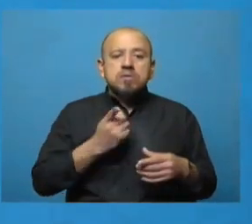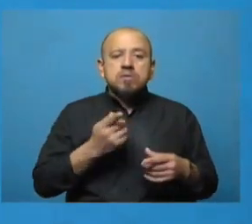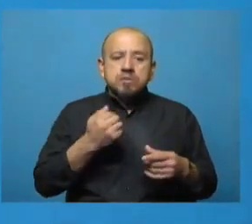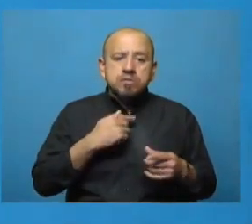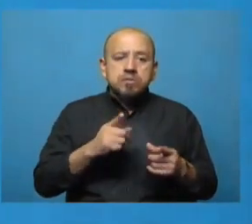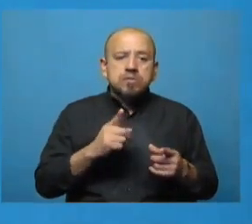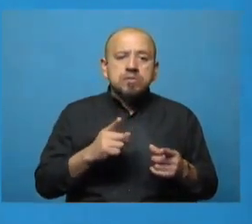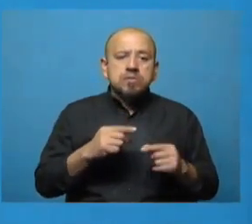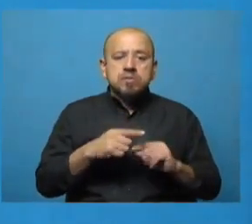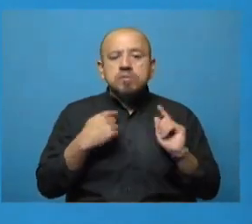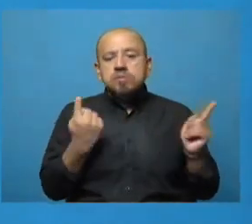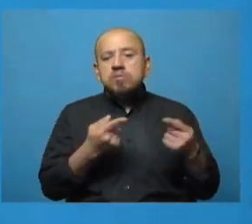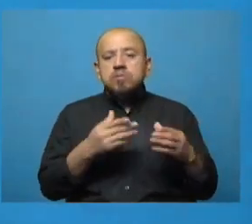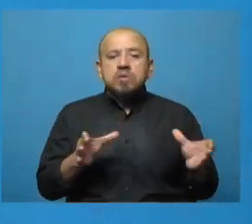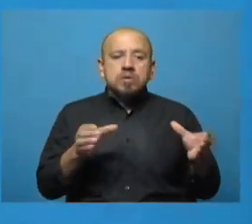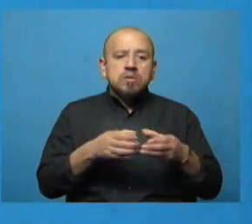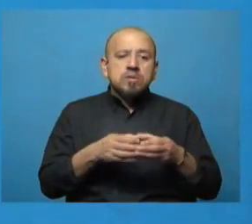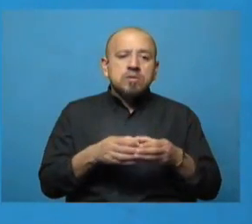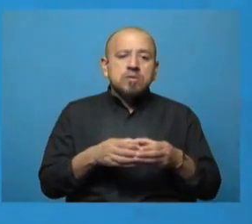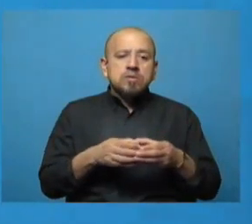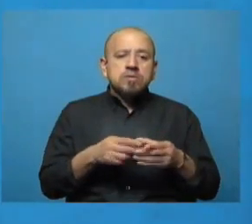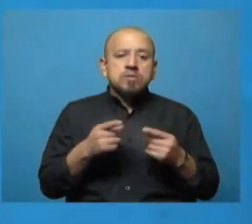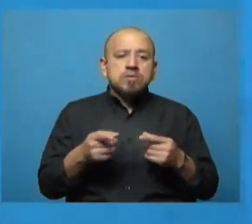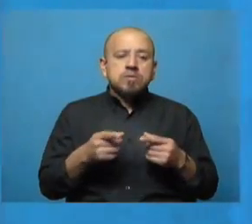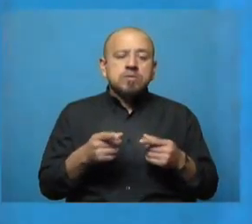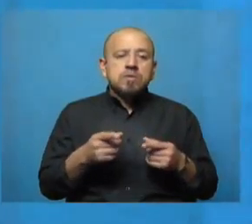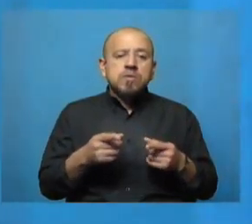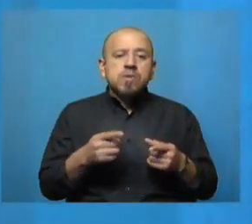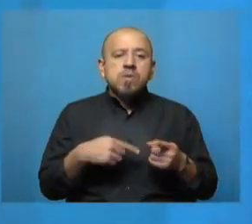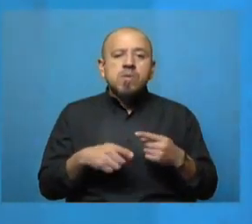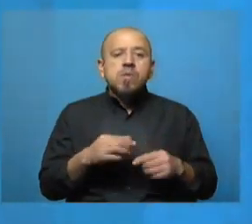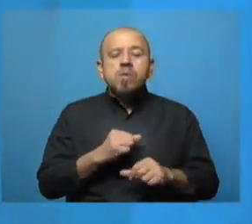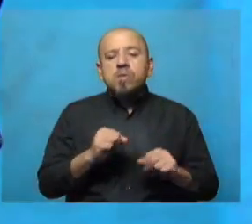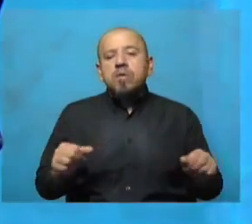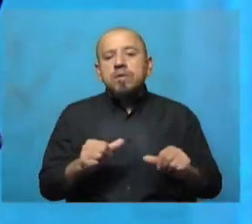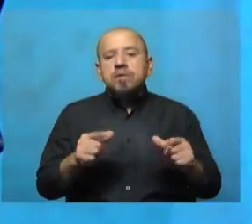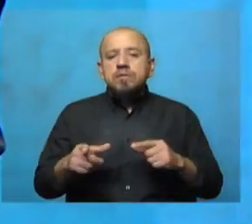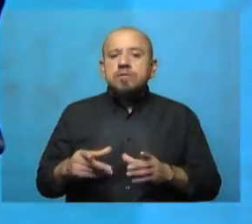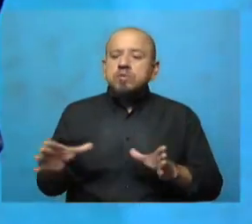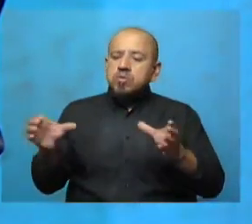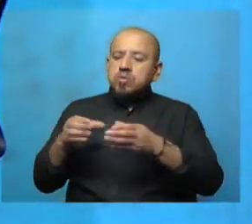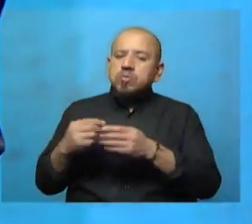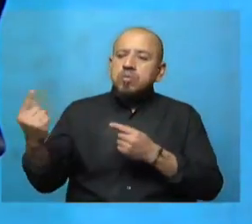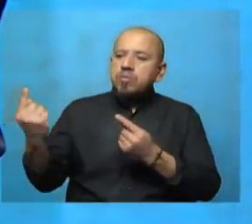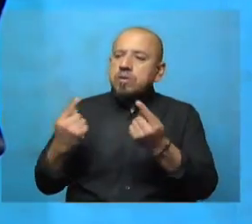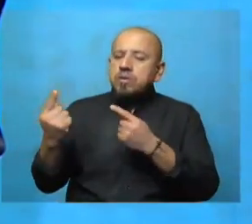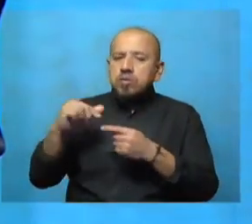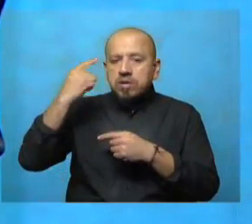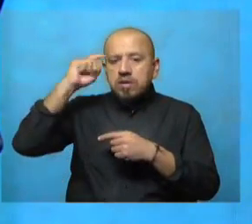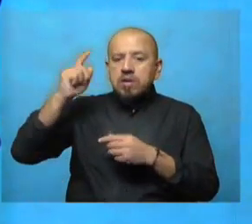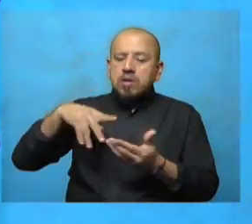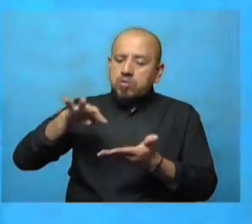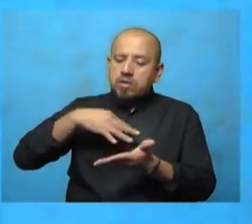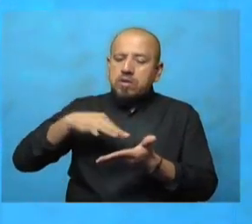para nosotros para el equipo la verdad que es un orgullo poder hacerlo los comandos vienen con la idea y con la letra a